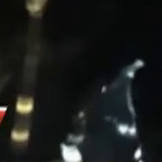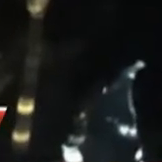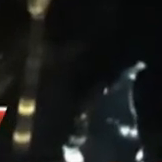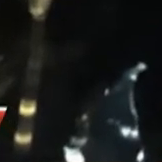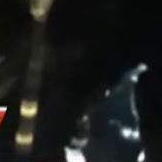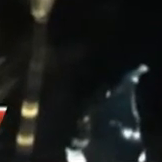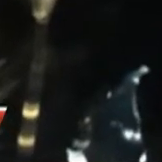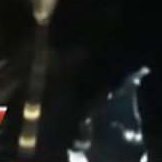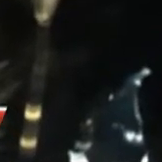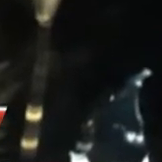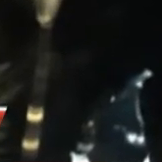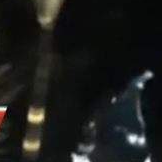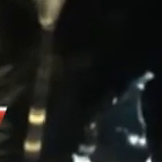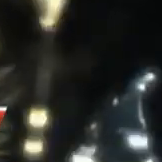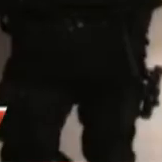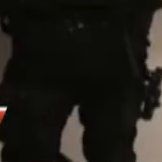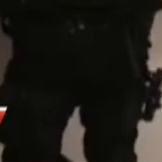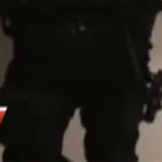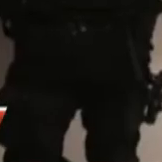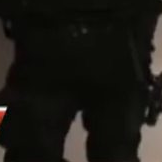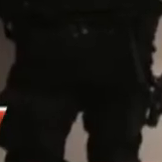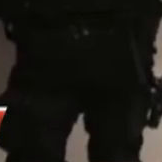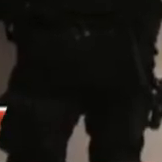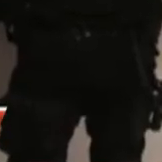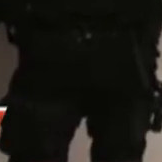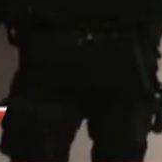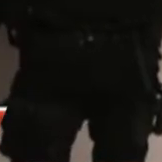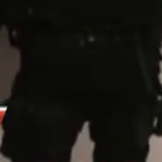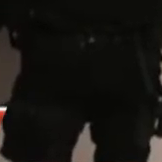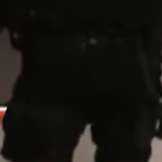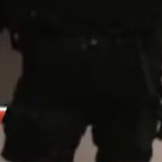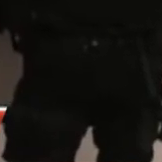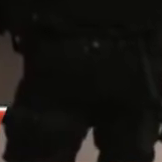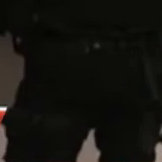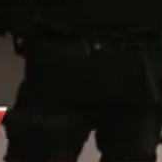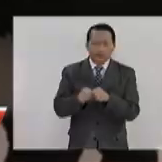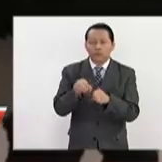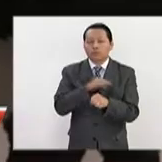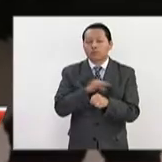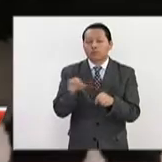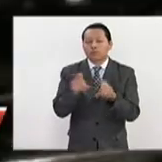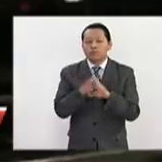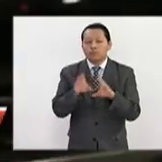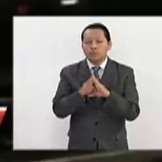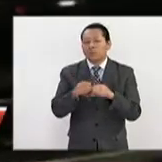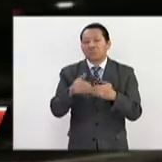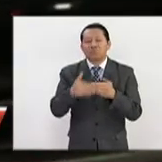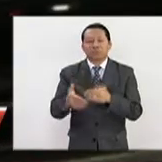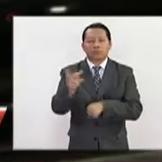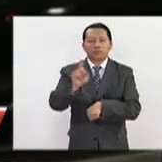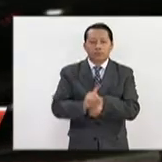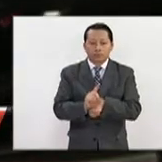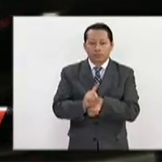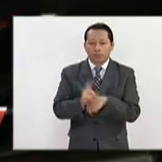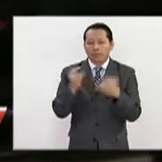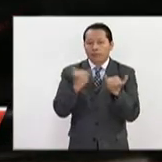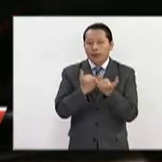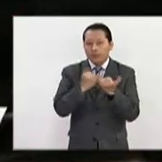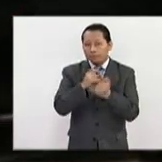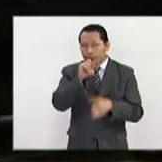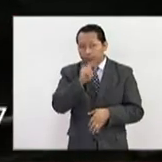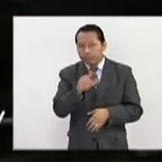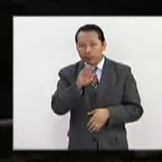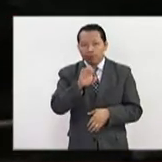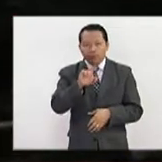un penal fuera de la Ciudad de México, así como evitar otra orden de aprehensión que pueda surgir en los próximos días. De esta manera,